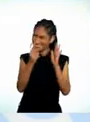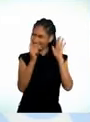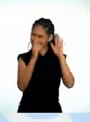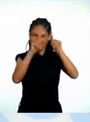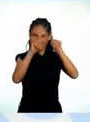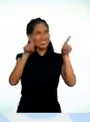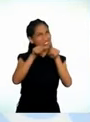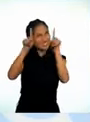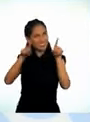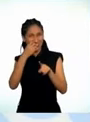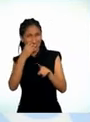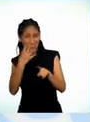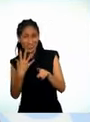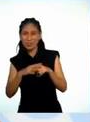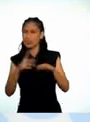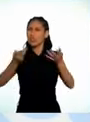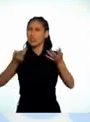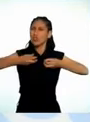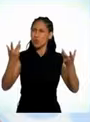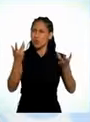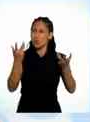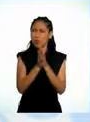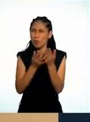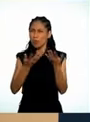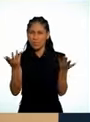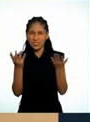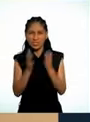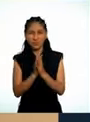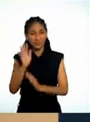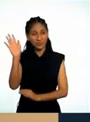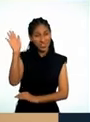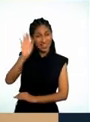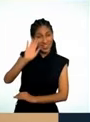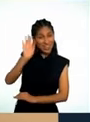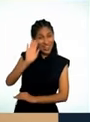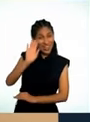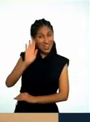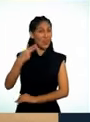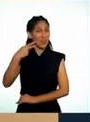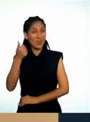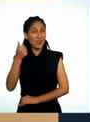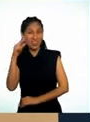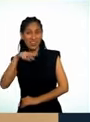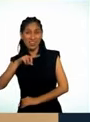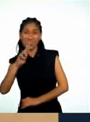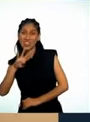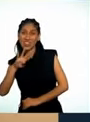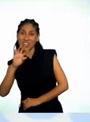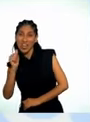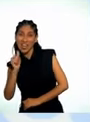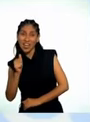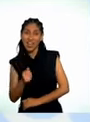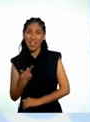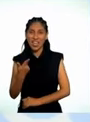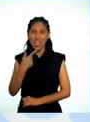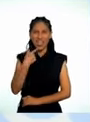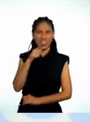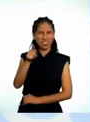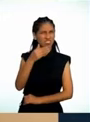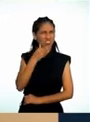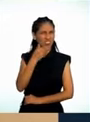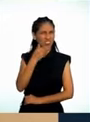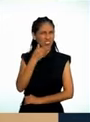los carteles y cómo va esto un cake hello andrea a ver quién es usted